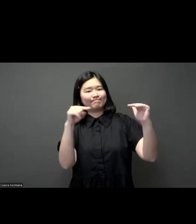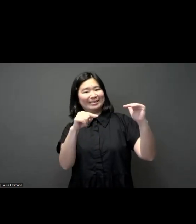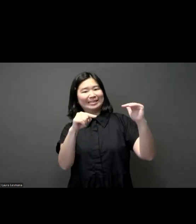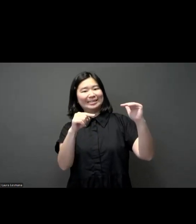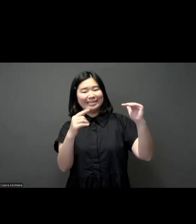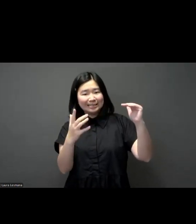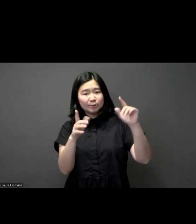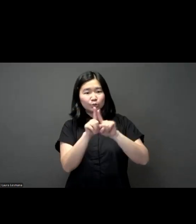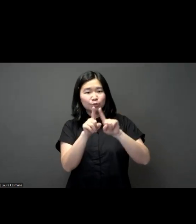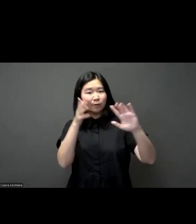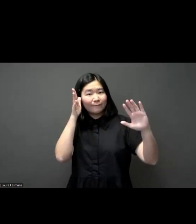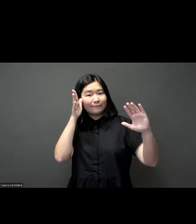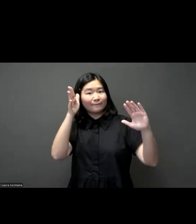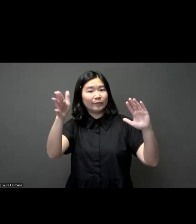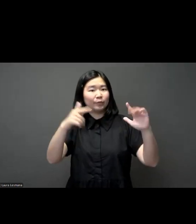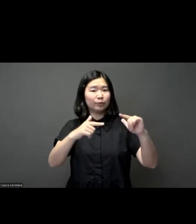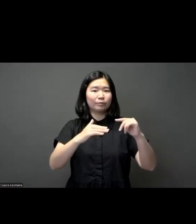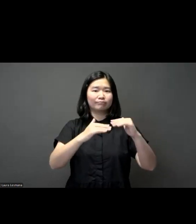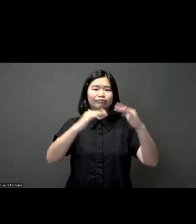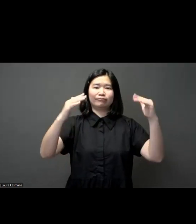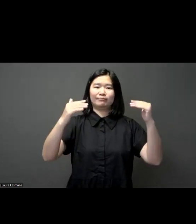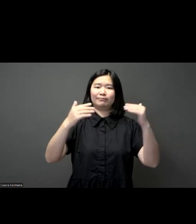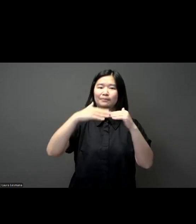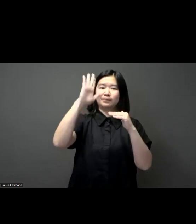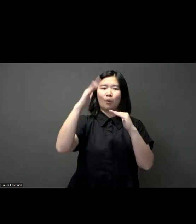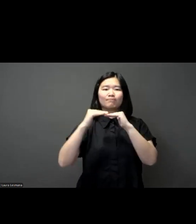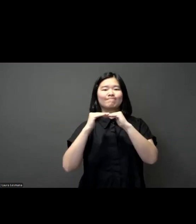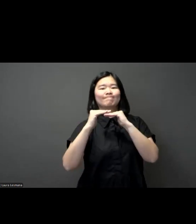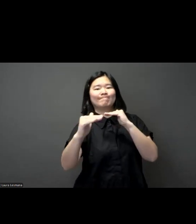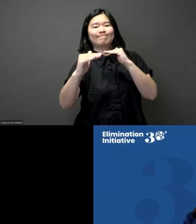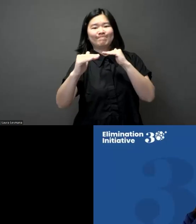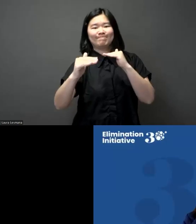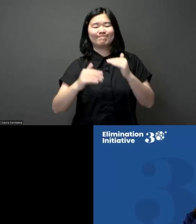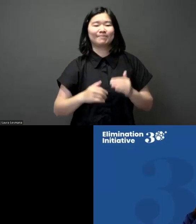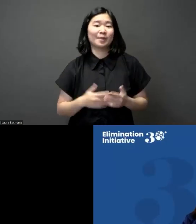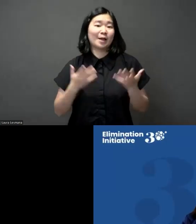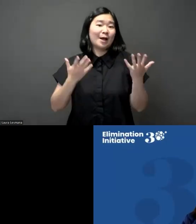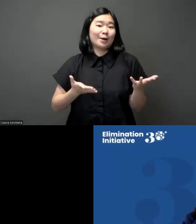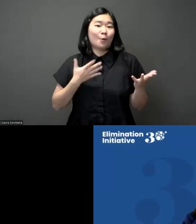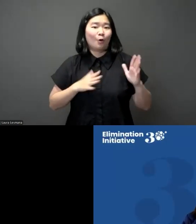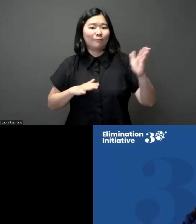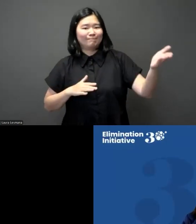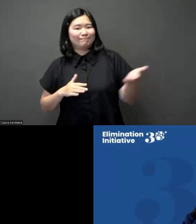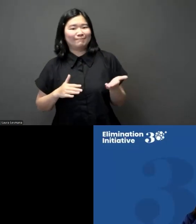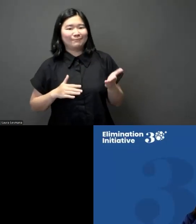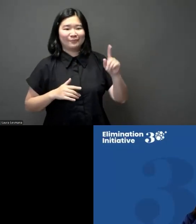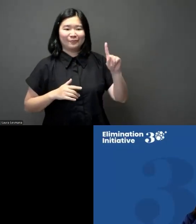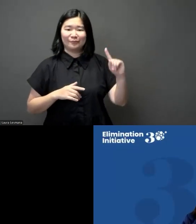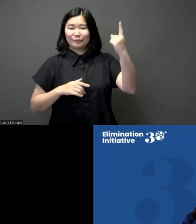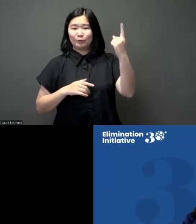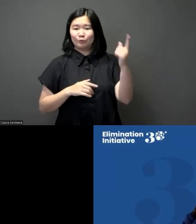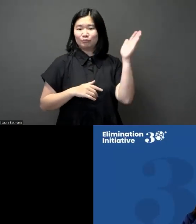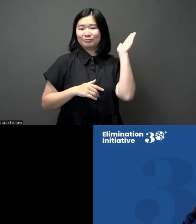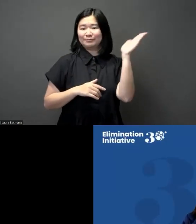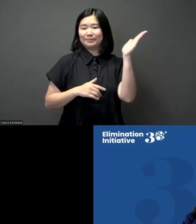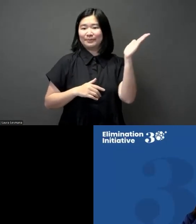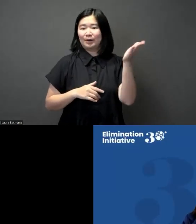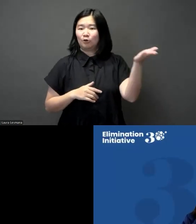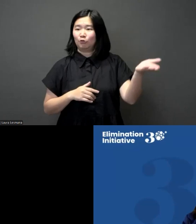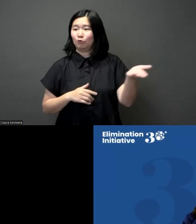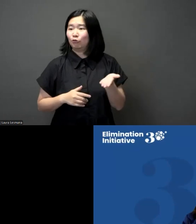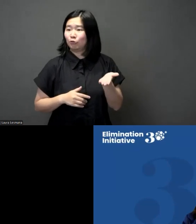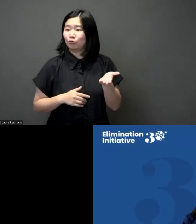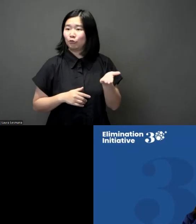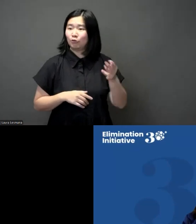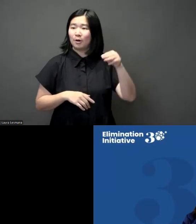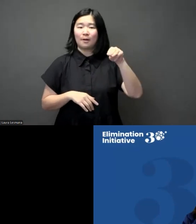darle la bienvenida a la primera ponente, la doctora Marta Zavalla, que es la consultora senior de enfermedades transmitibles